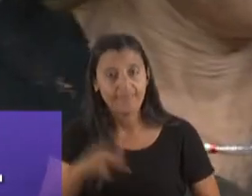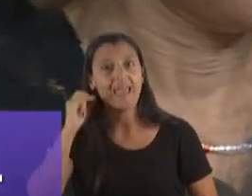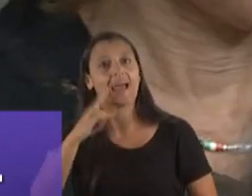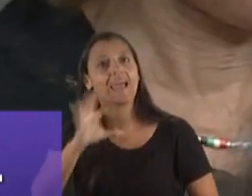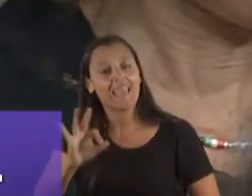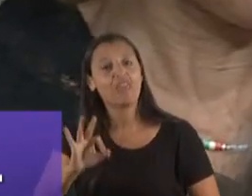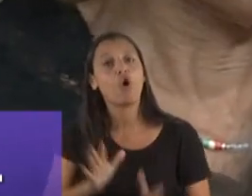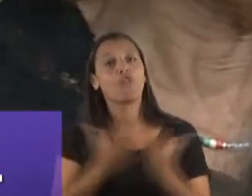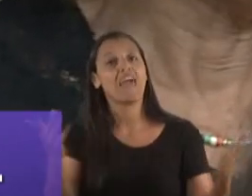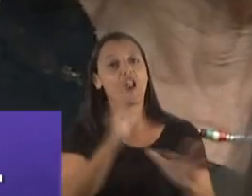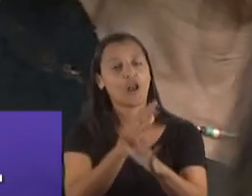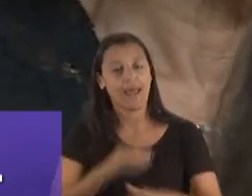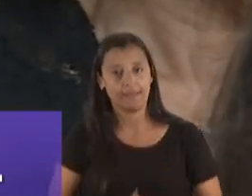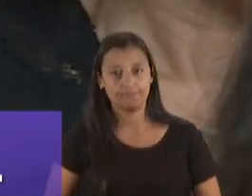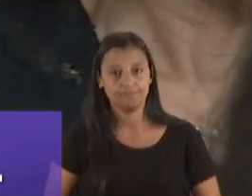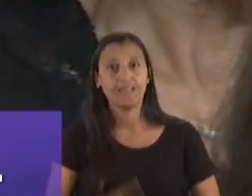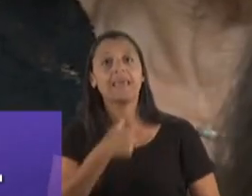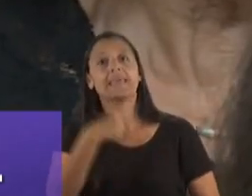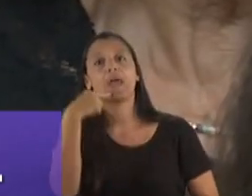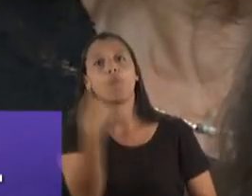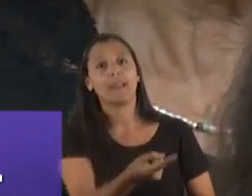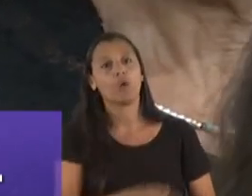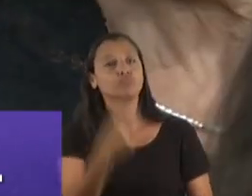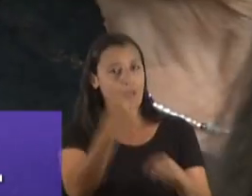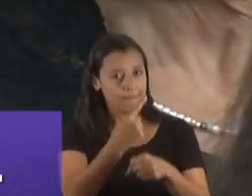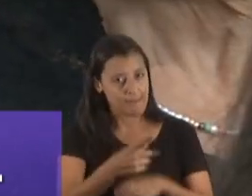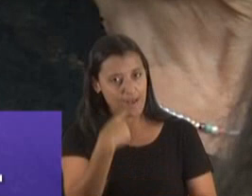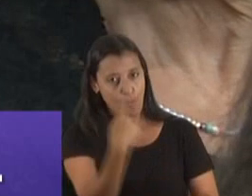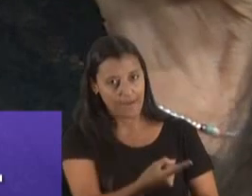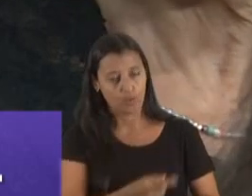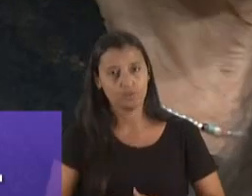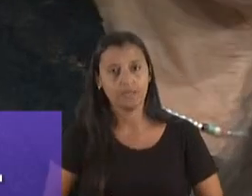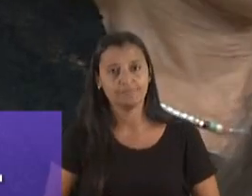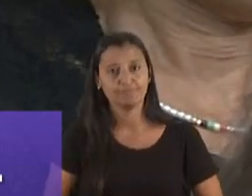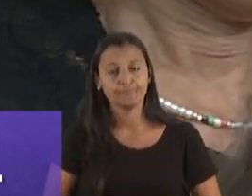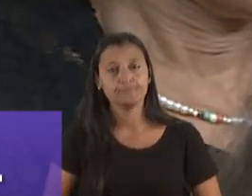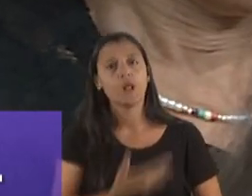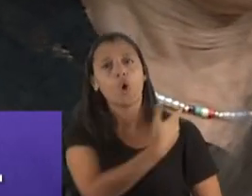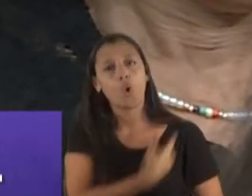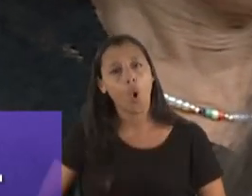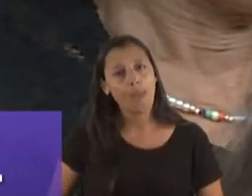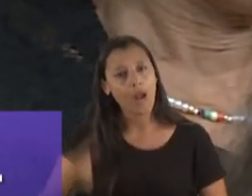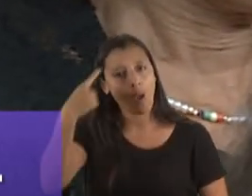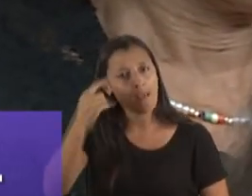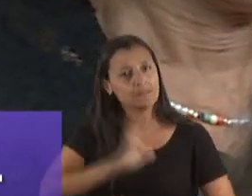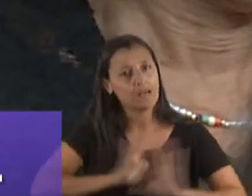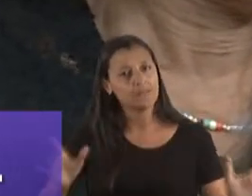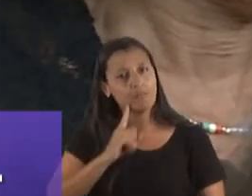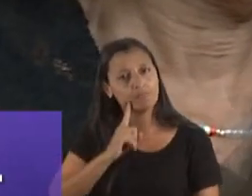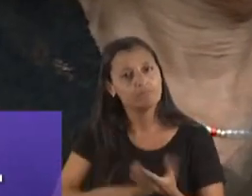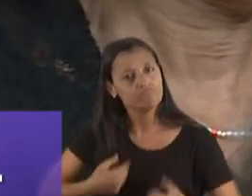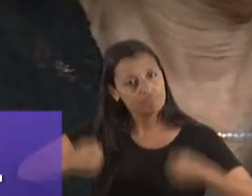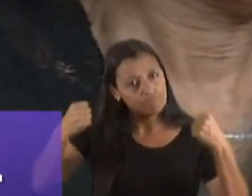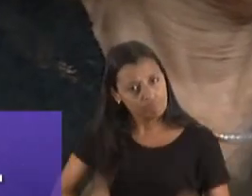Carelli, del diario Clarín. Quería consultarle, en primer lugar, si el gobierno tiene definido que va